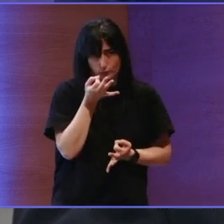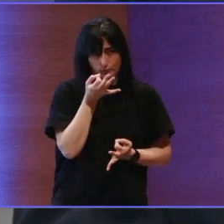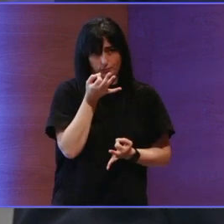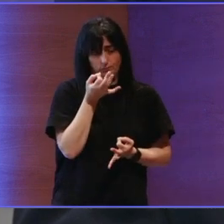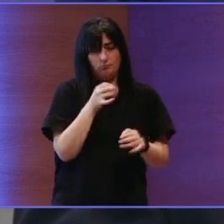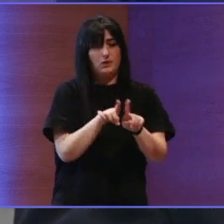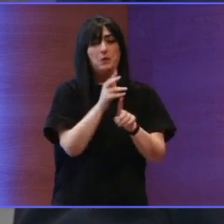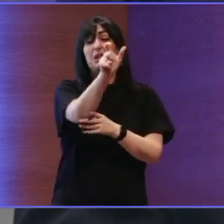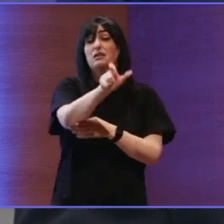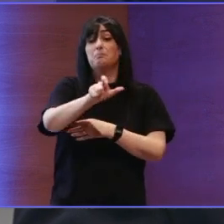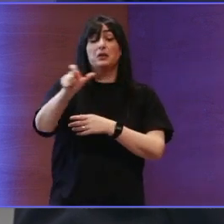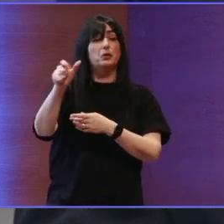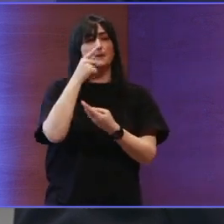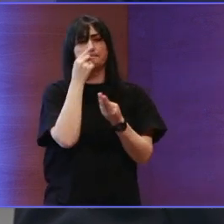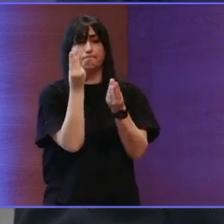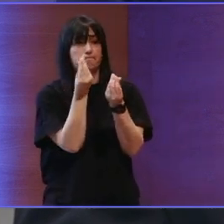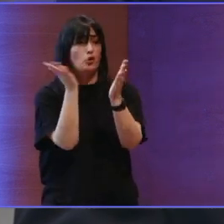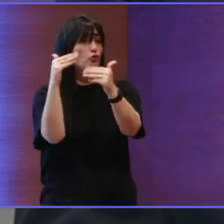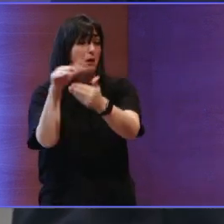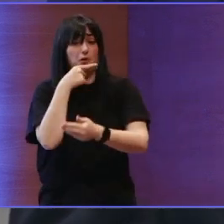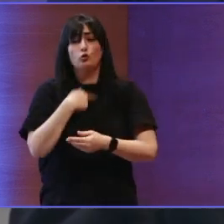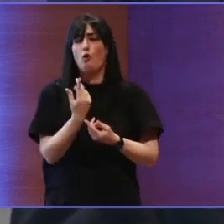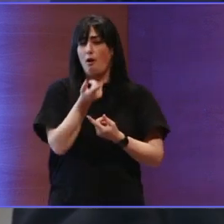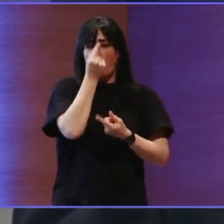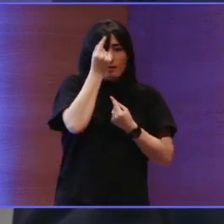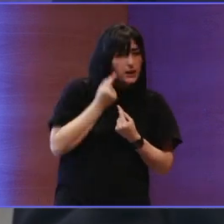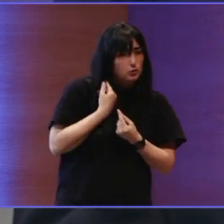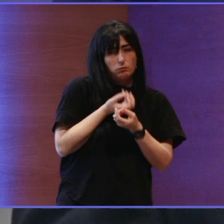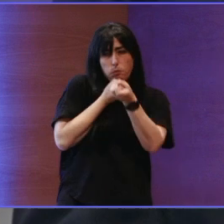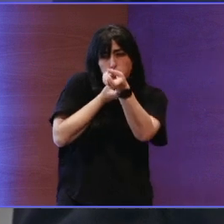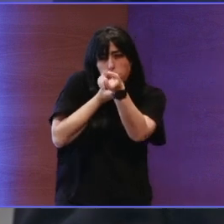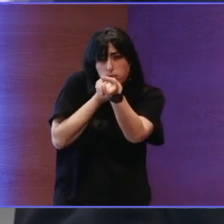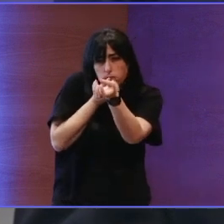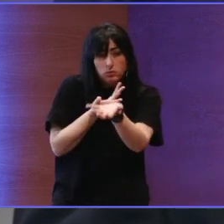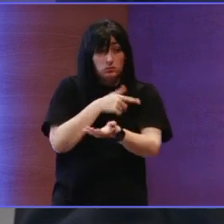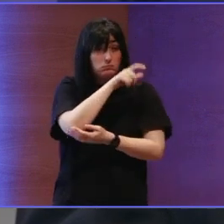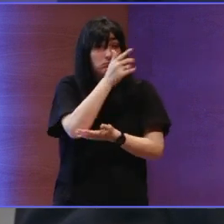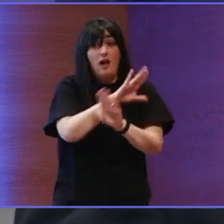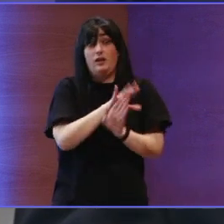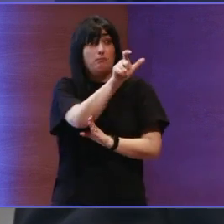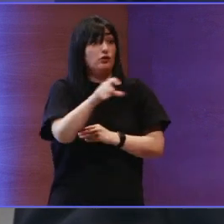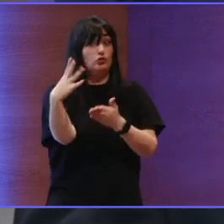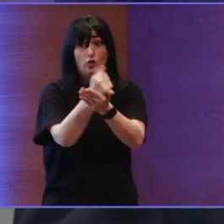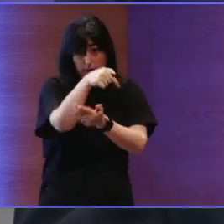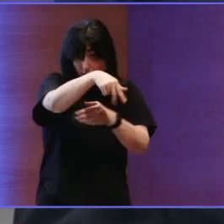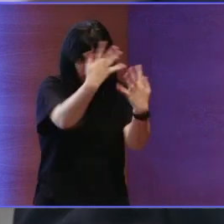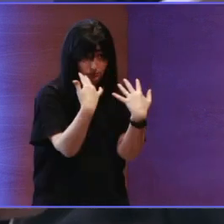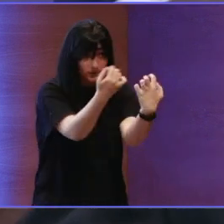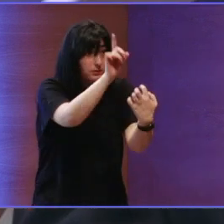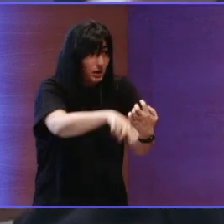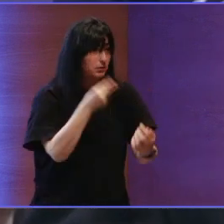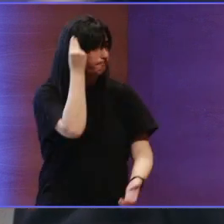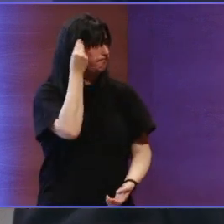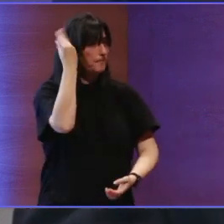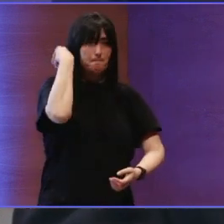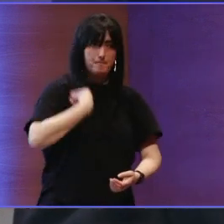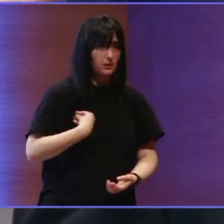percepción de las personas porque por muchos datos que les des las personas las personas todas también todos los que estamos aquí siguen pensando lo mismo entonces